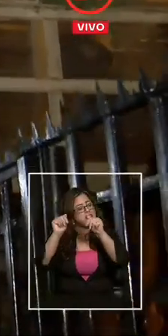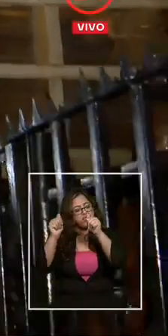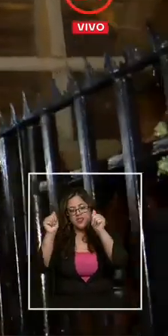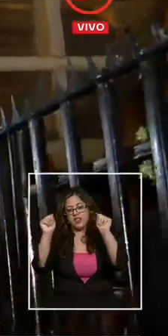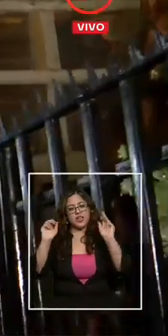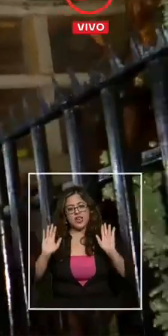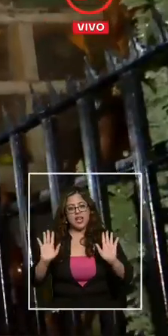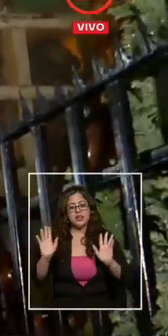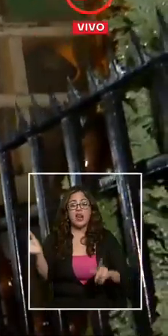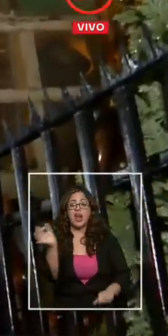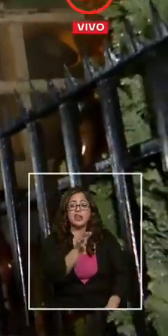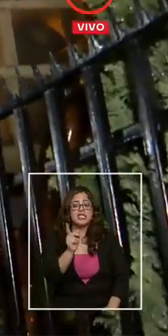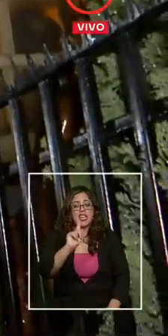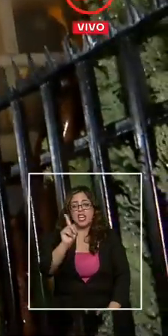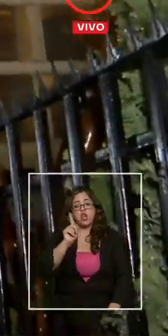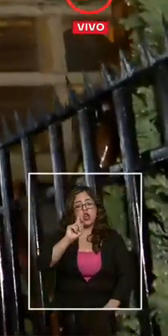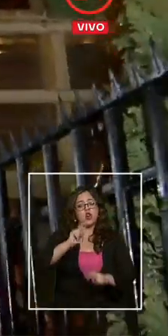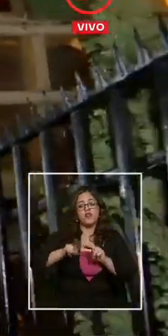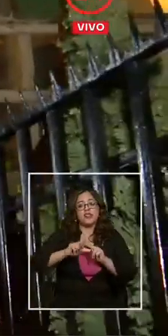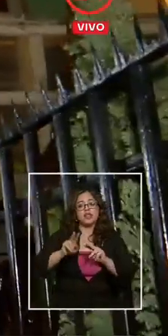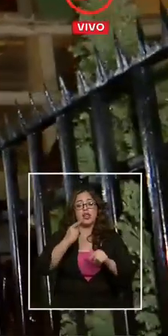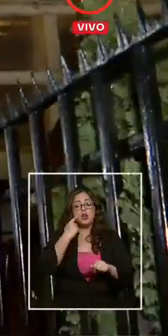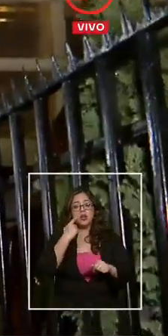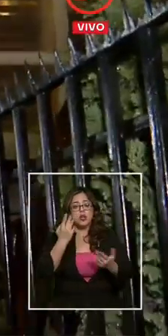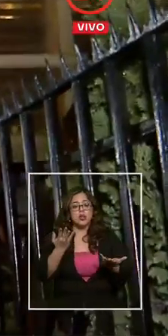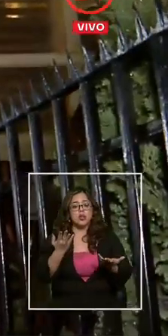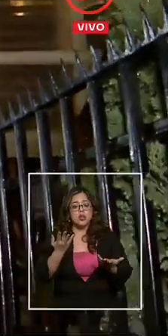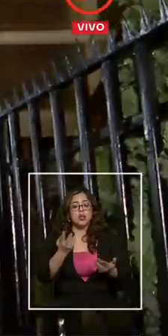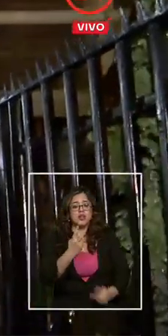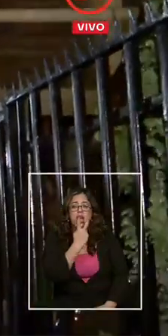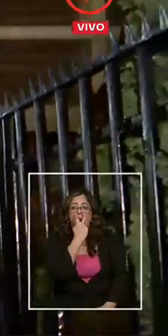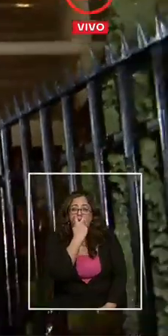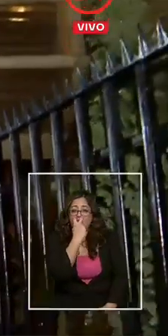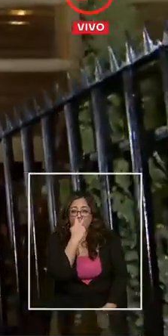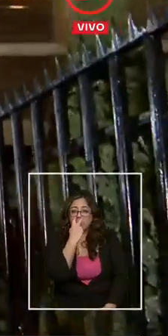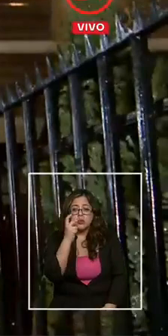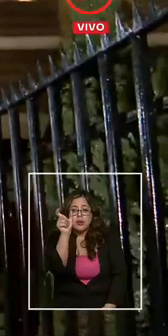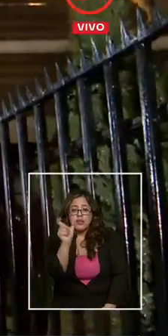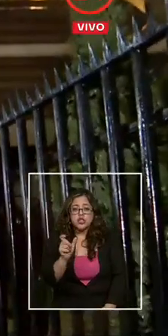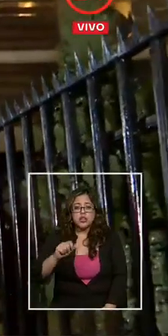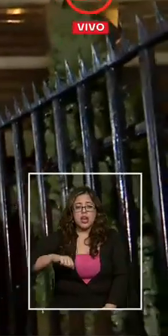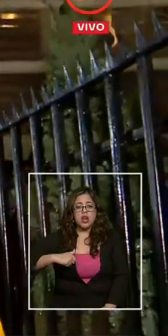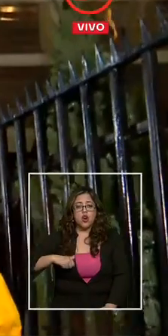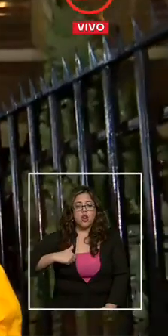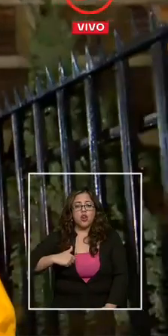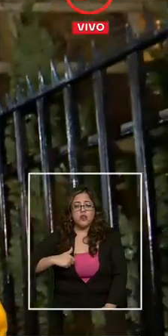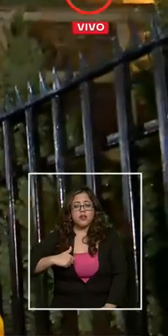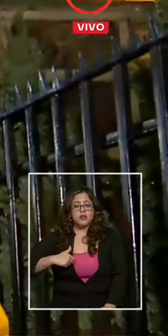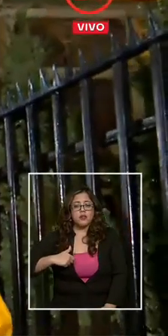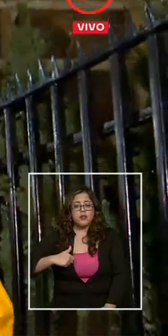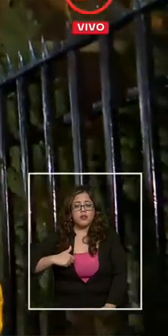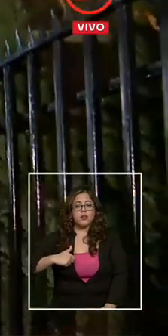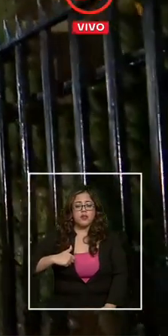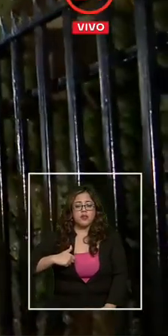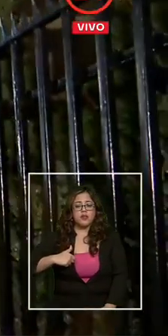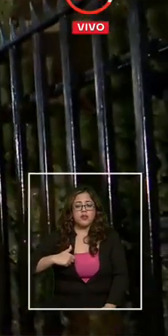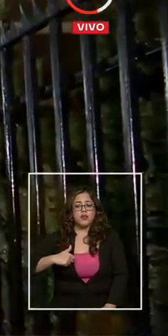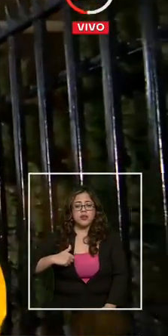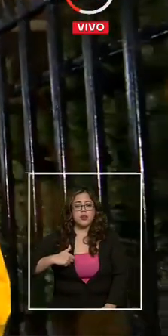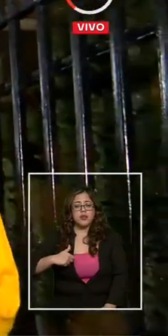Está bien. Dice que no lo va a hacer. Constanza, es que está curioso todo esto, que pasó un joven en bicicleta hace